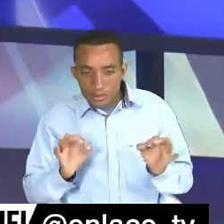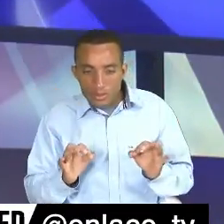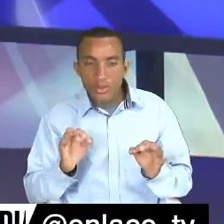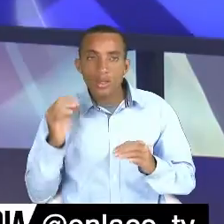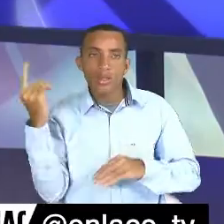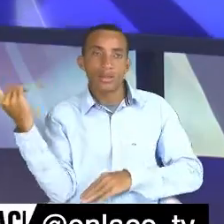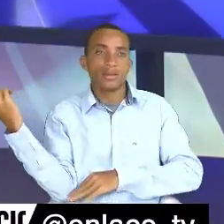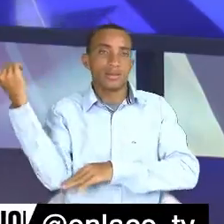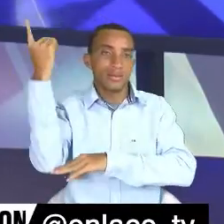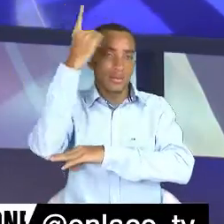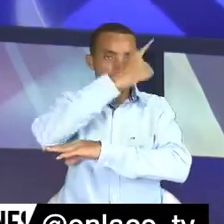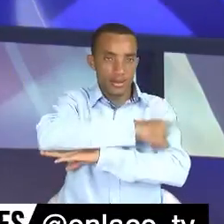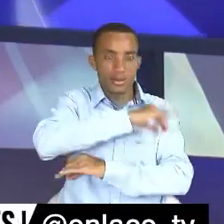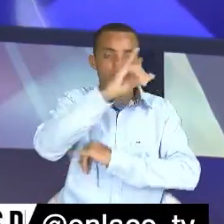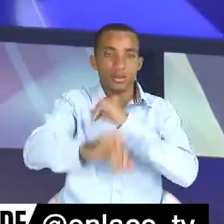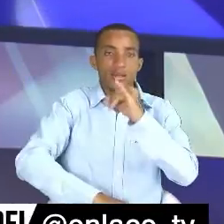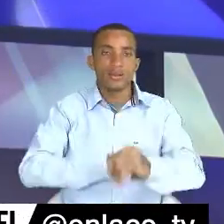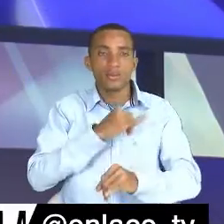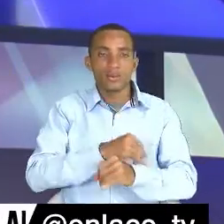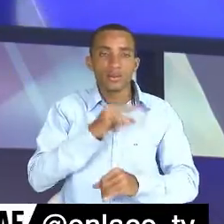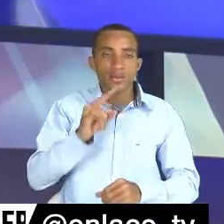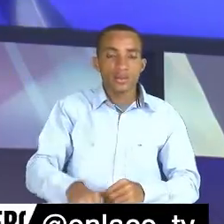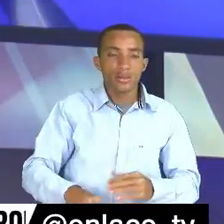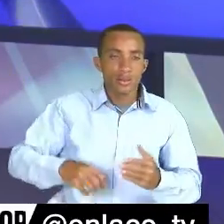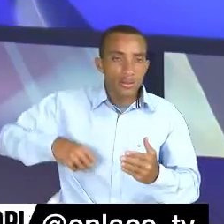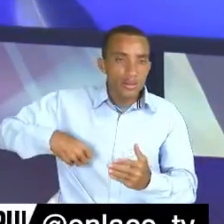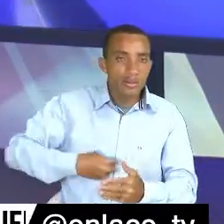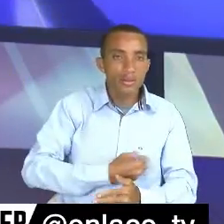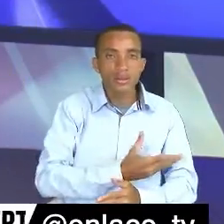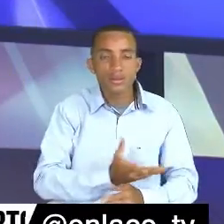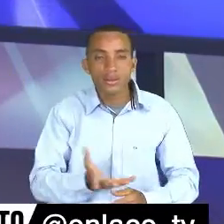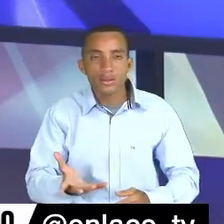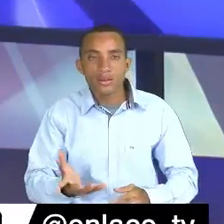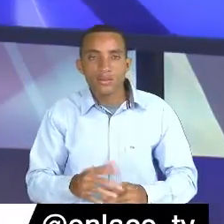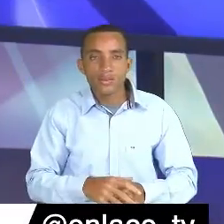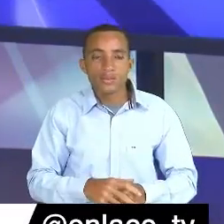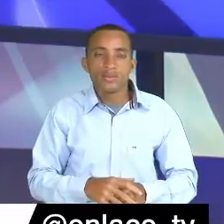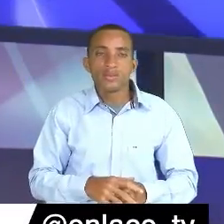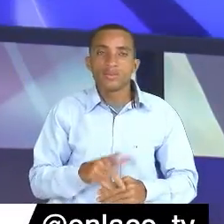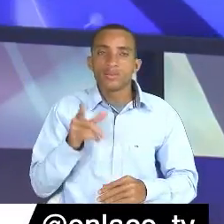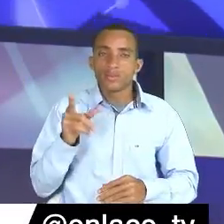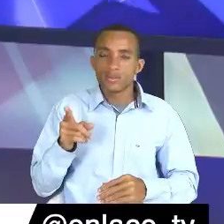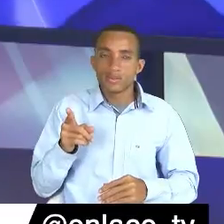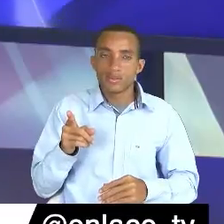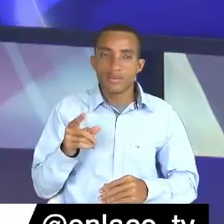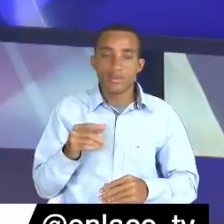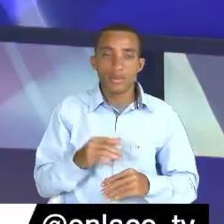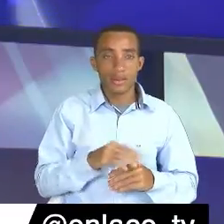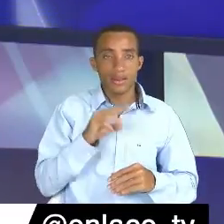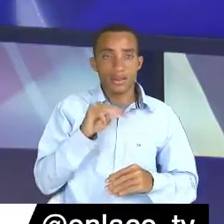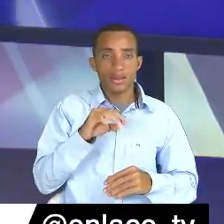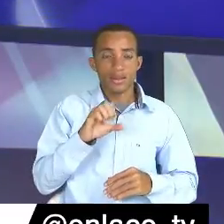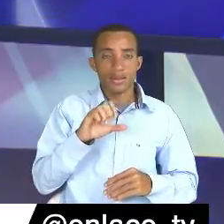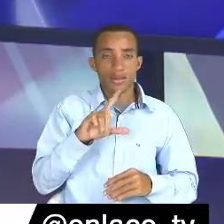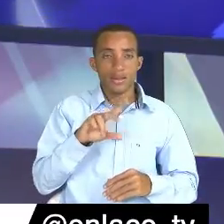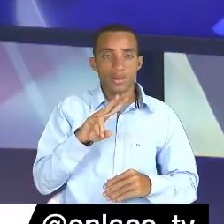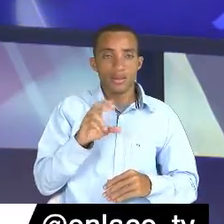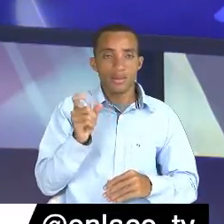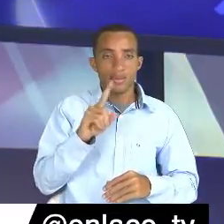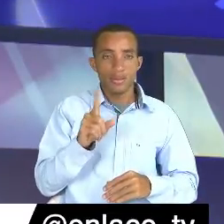a nivel internacional y aquí en Barranca Bermeja se va a conmemorar. Se trata de la docente Melba Ríos. Melba, buenas tardes, bienvenida a